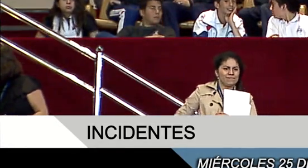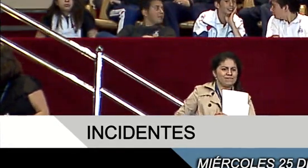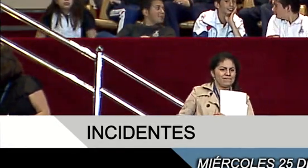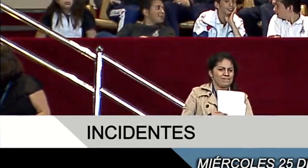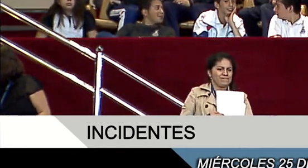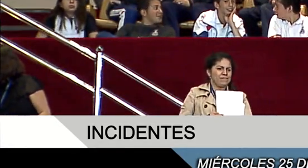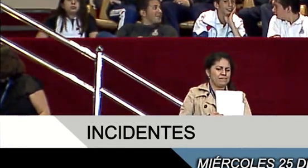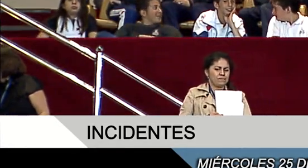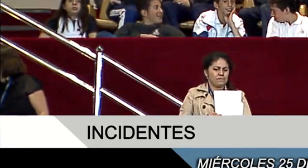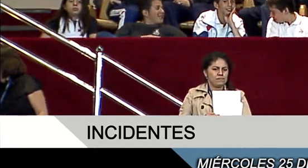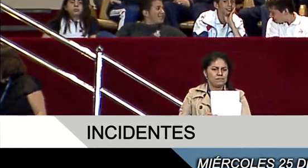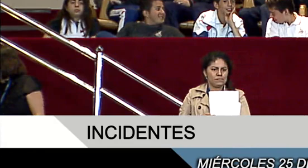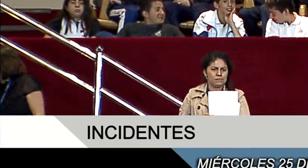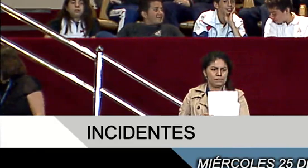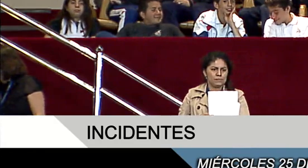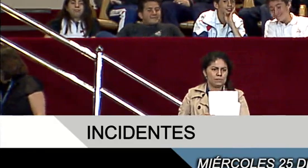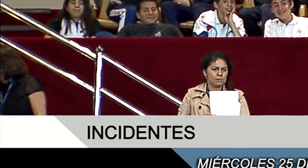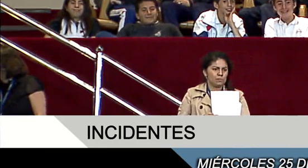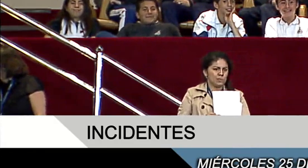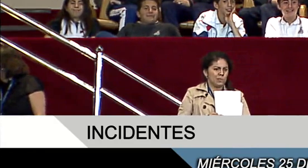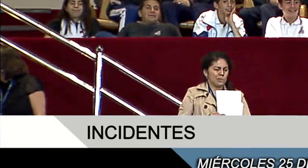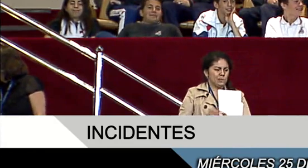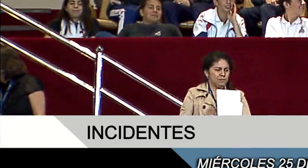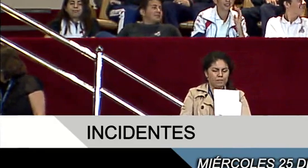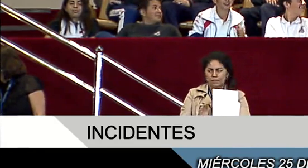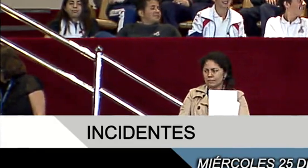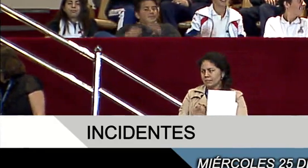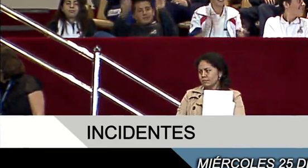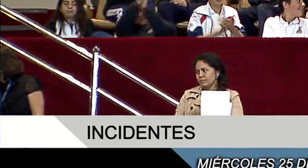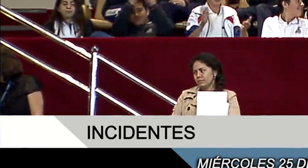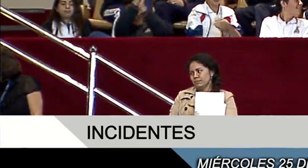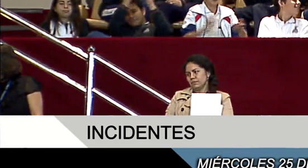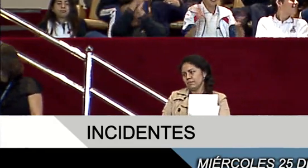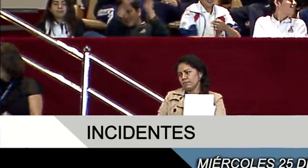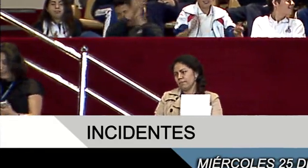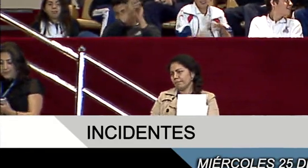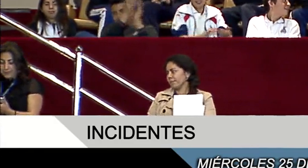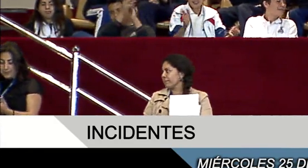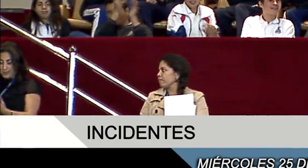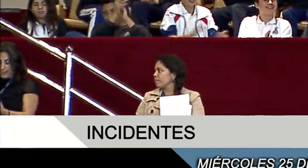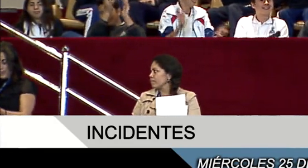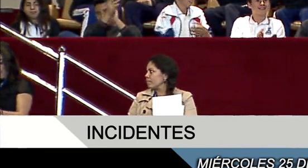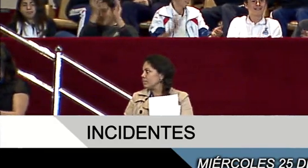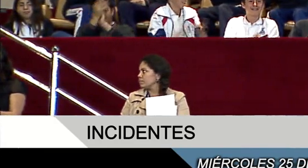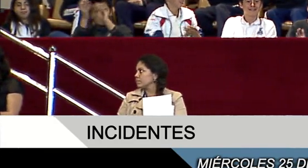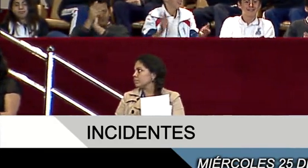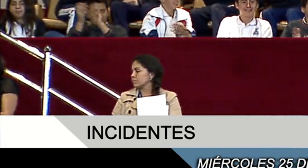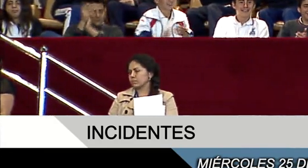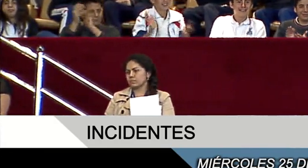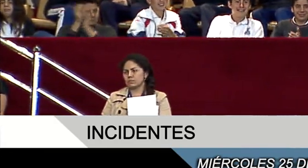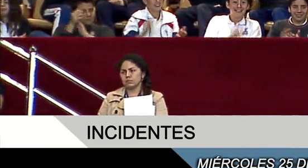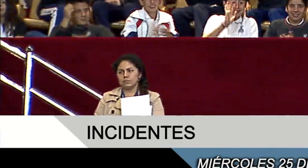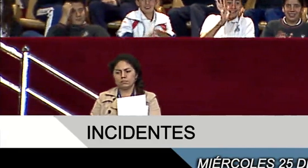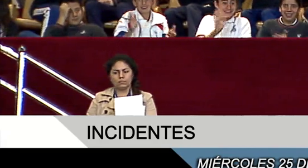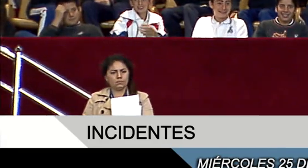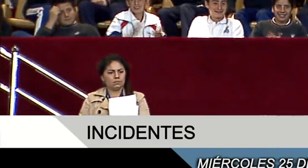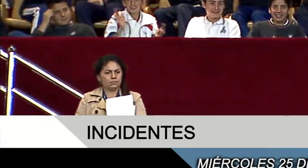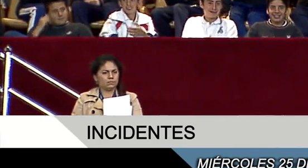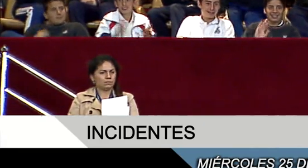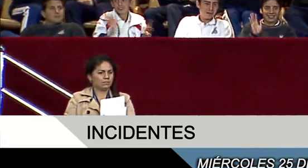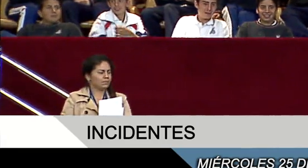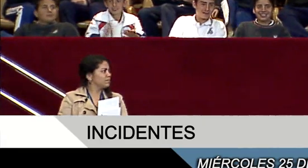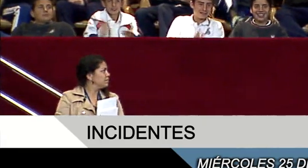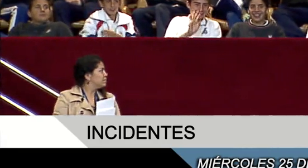izquierdo, la diputada Andrea Molina, la diputada de ustedes. Así que son muy bienvenidos por la mesa y, por supuesto, por